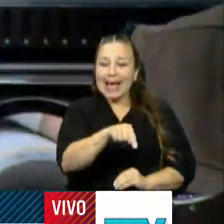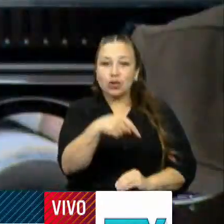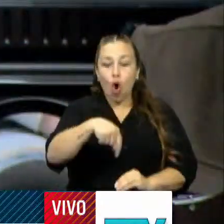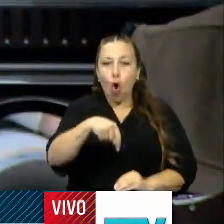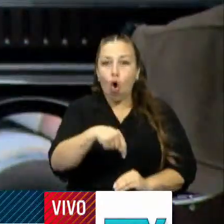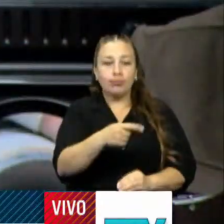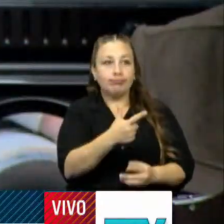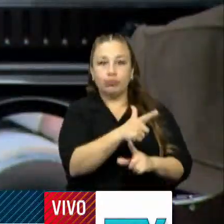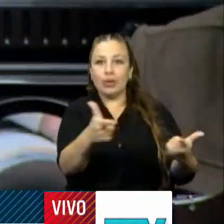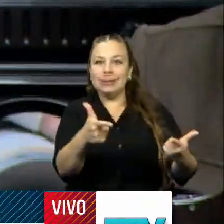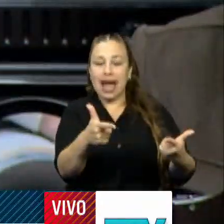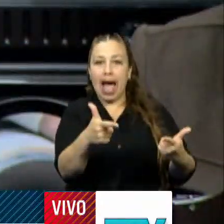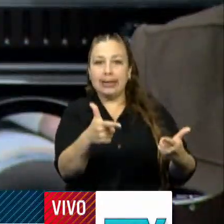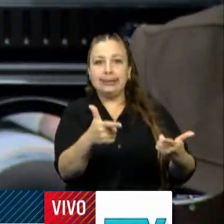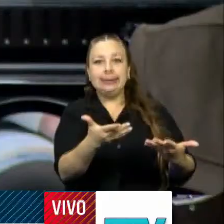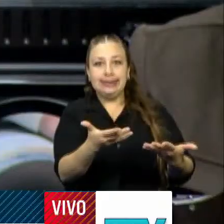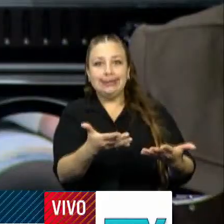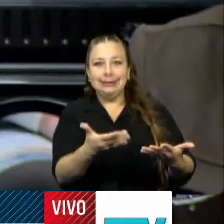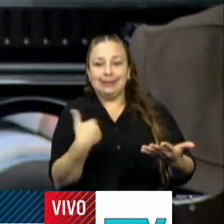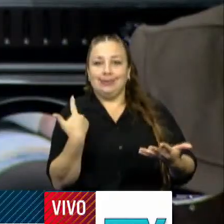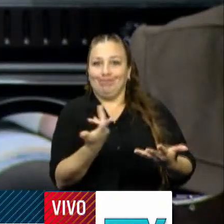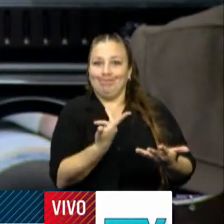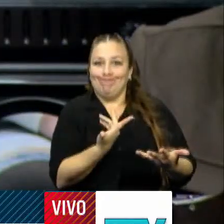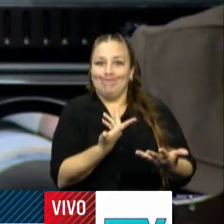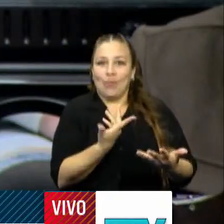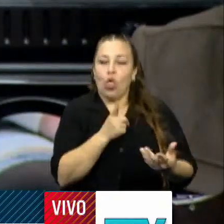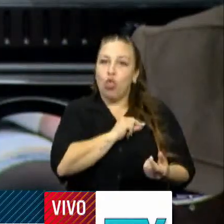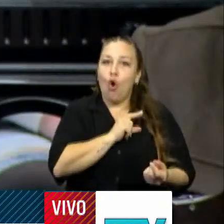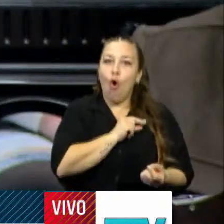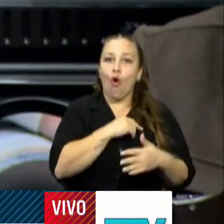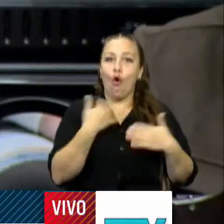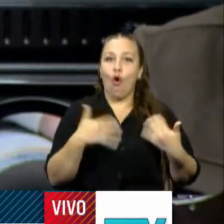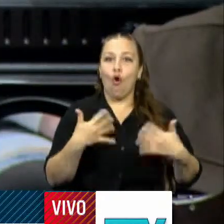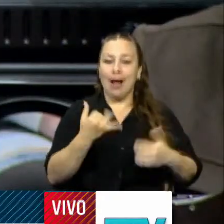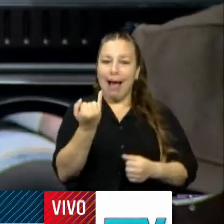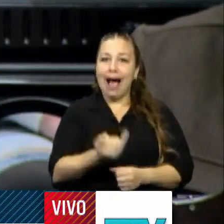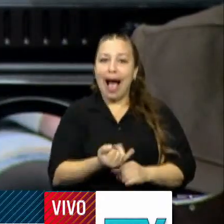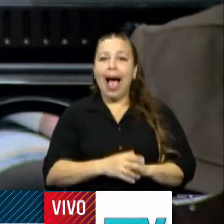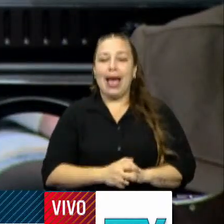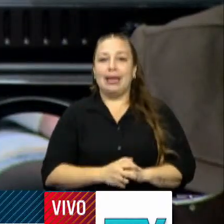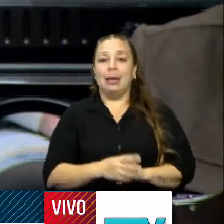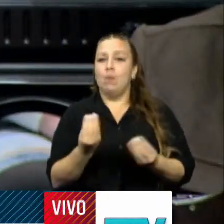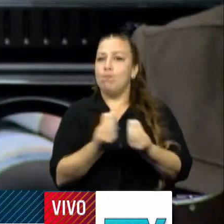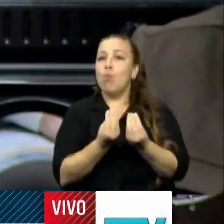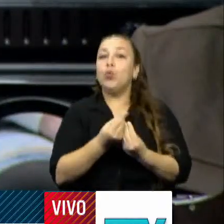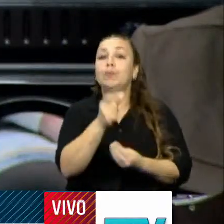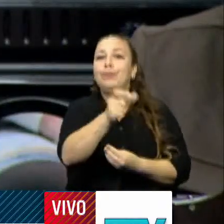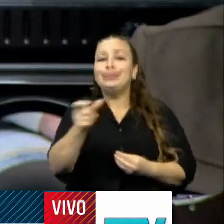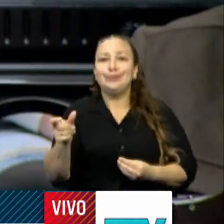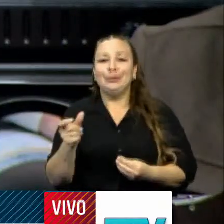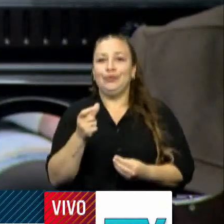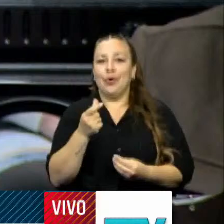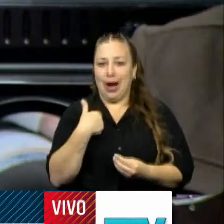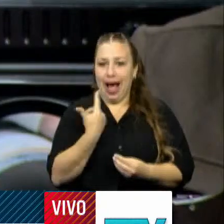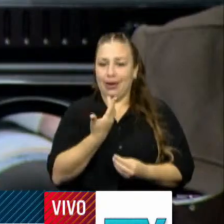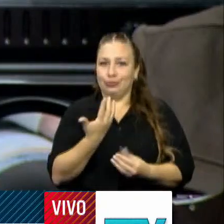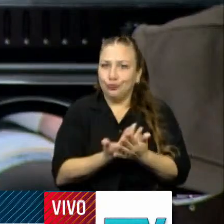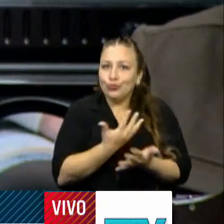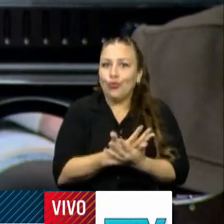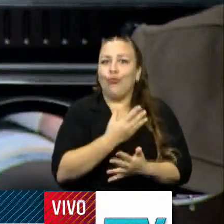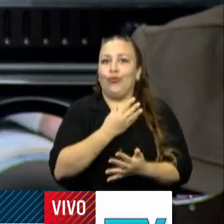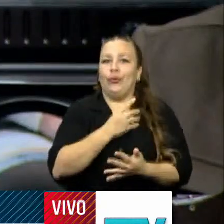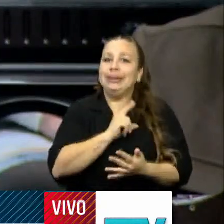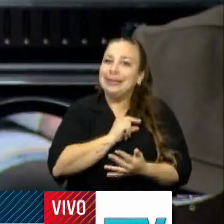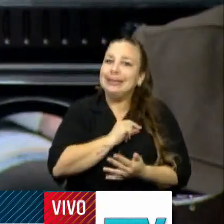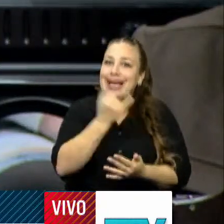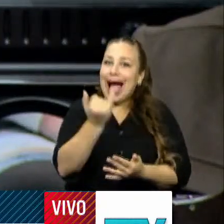ausencia pesa, es una ausencia dolorosa. La siente cada uno de los que estamos aquí,